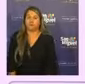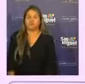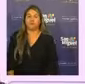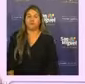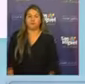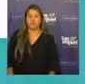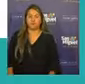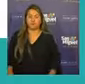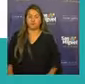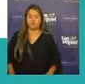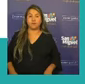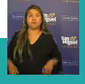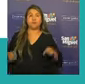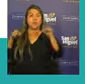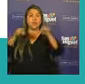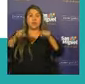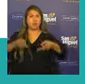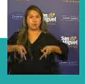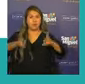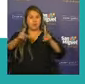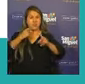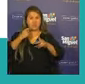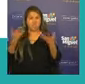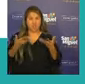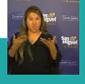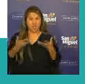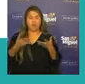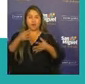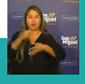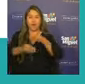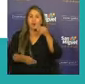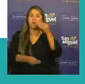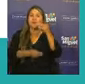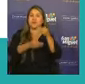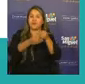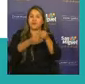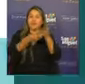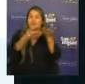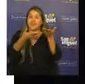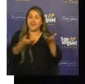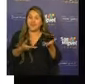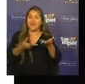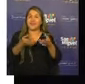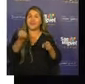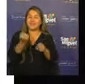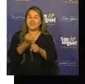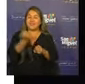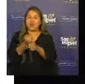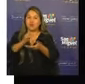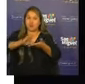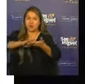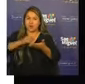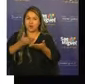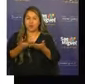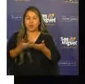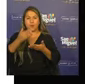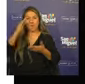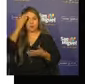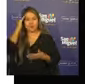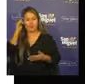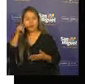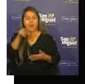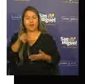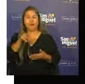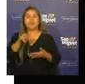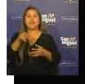¿Qué nos va a permitir? Poder complementar lo que son el trabajo en salud mental de nuestros dispositivos